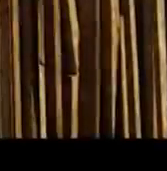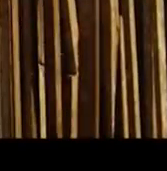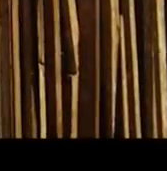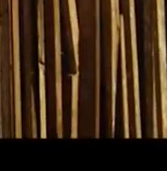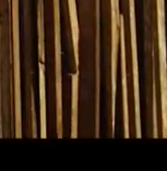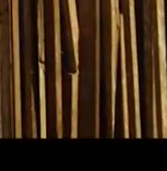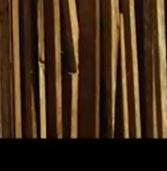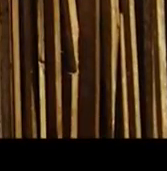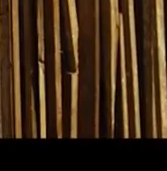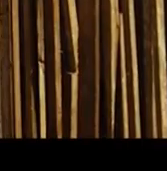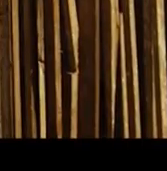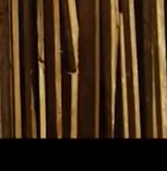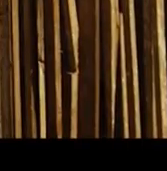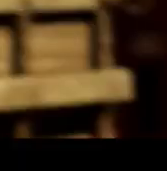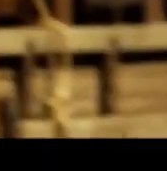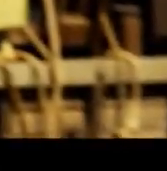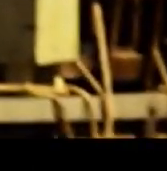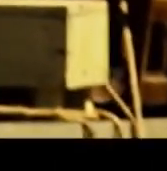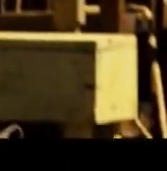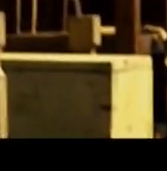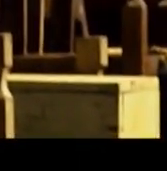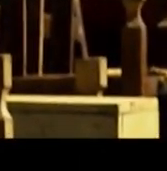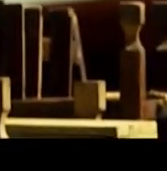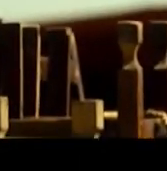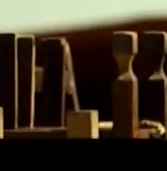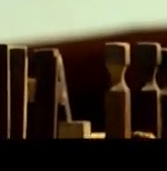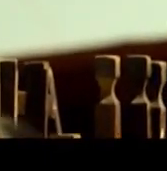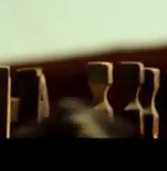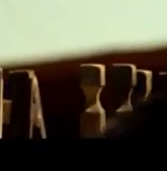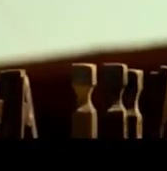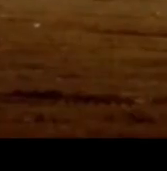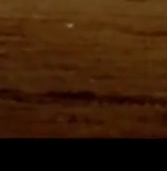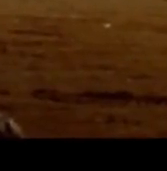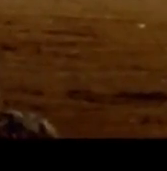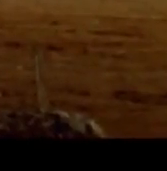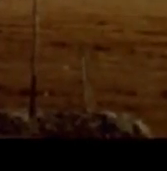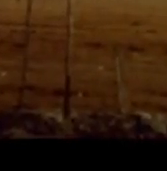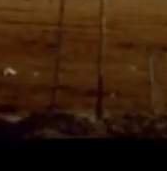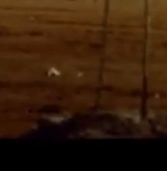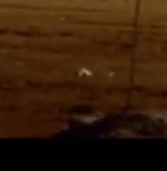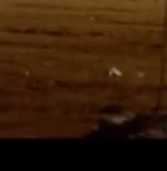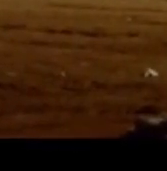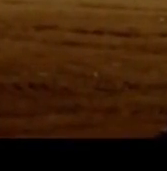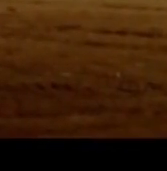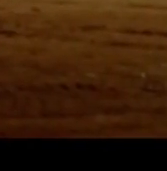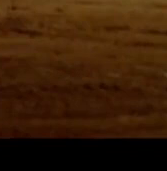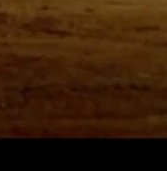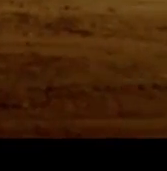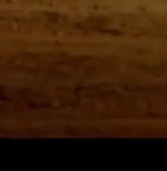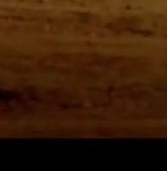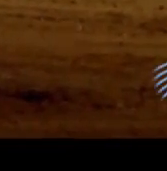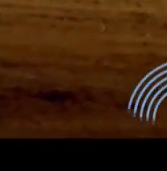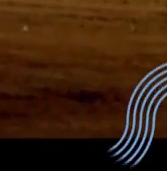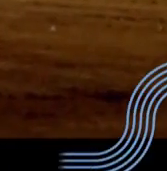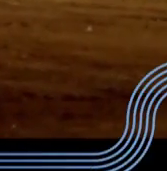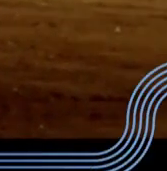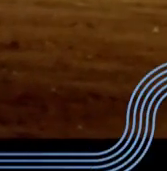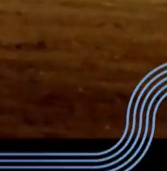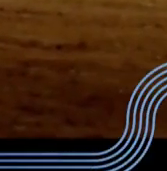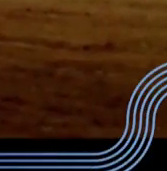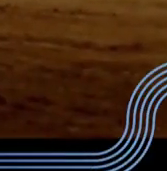Al otro lado del paraíso dirección Andrés rizung en cinema 22 muestra